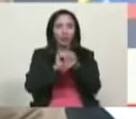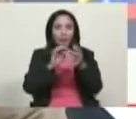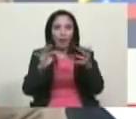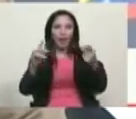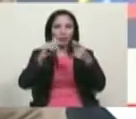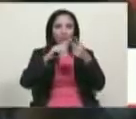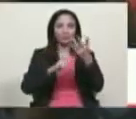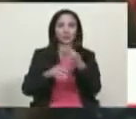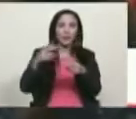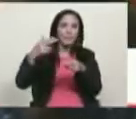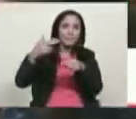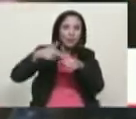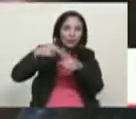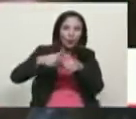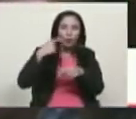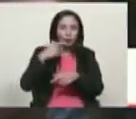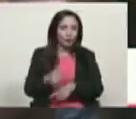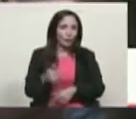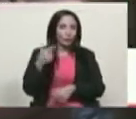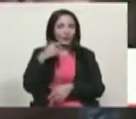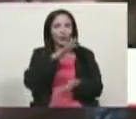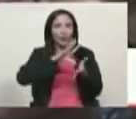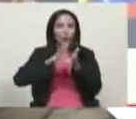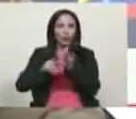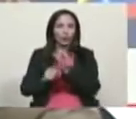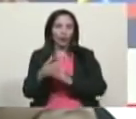amada patria.